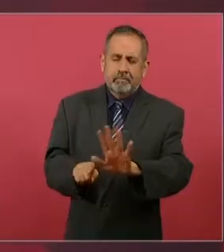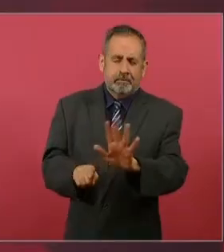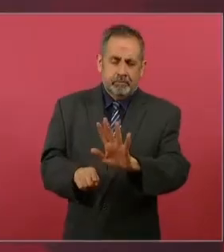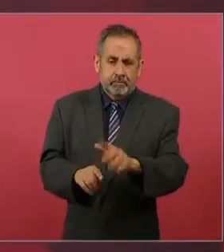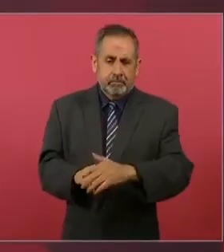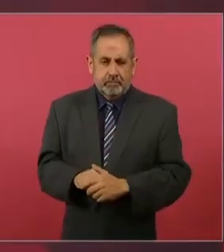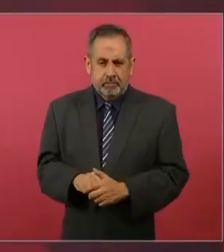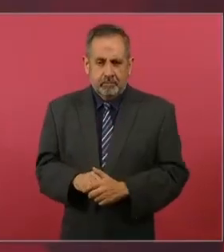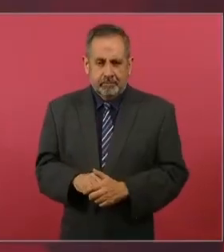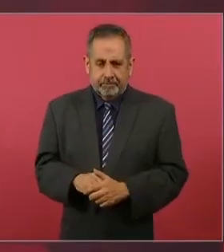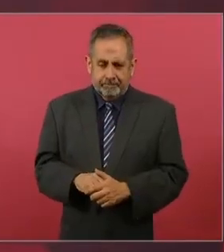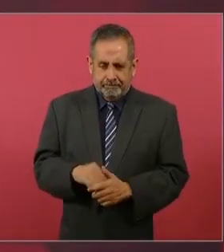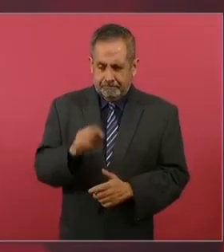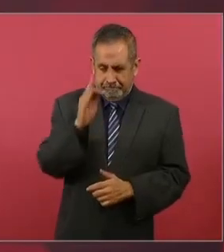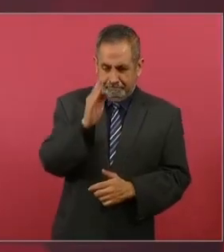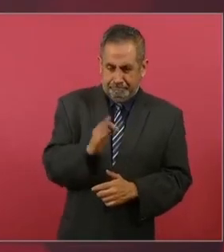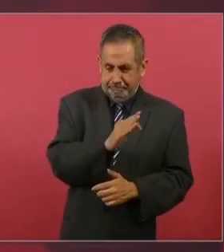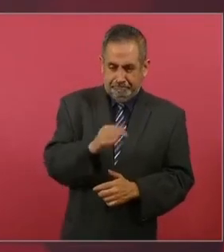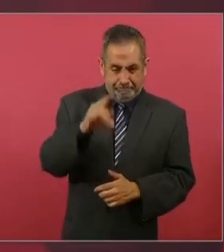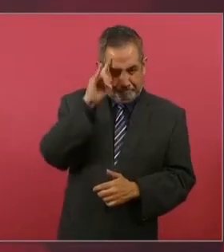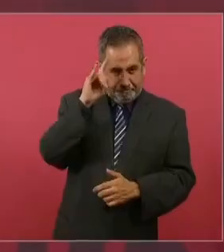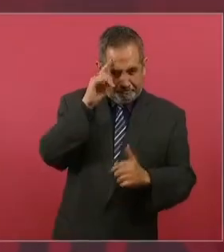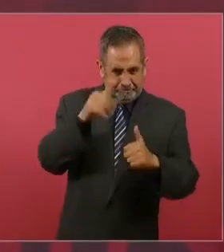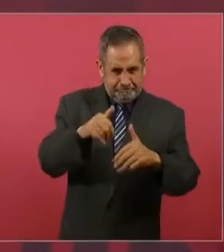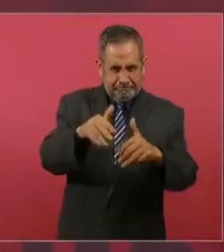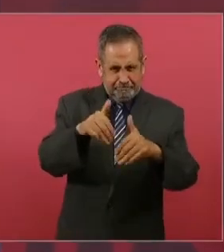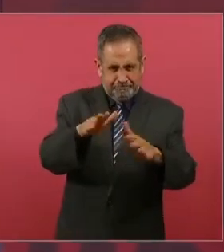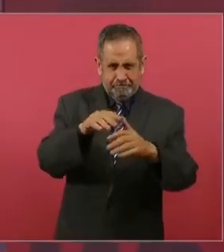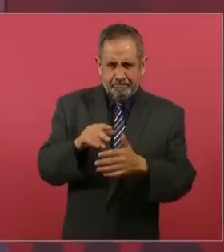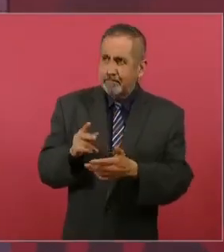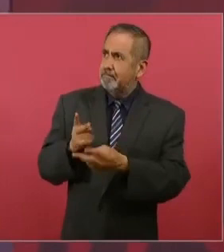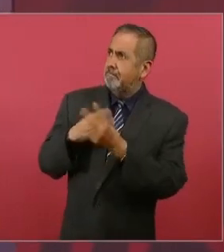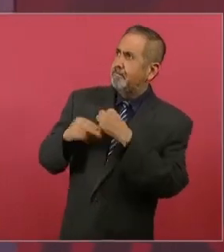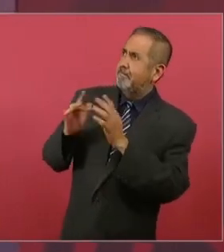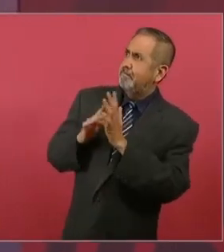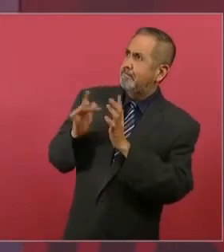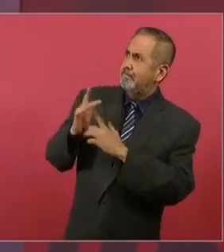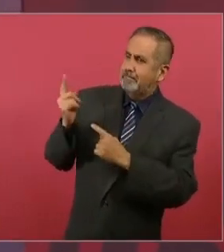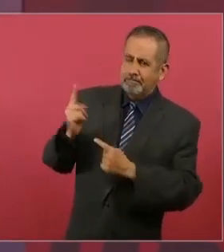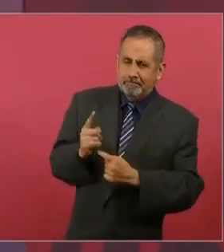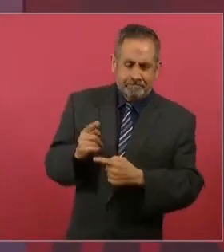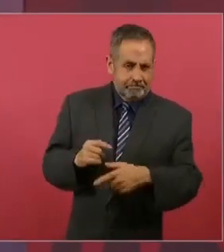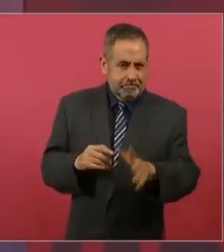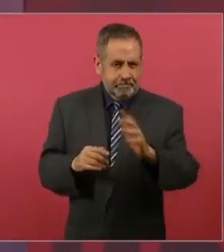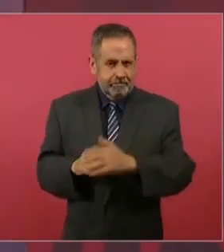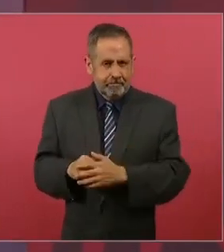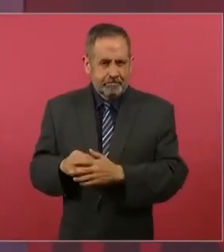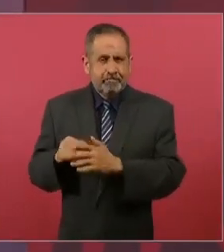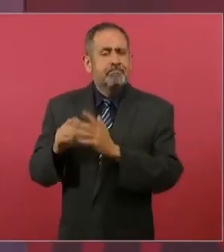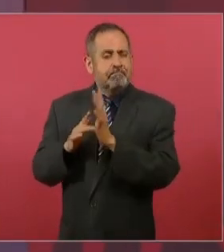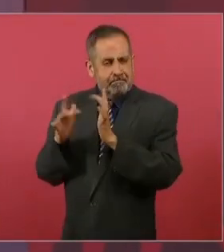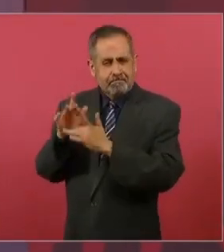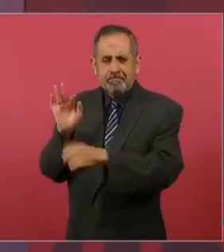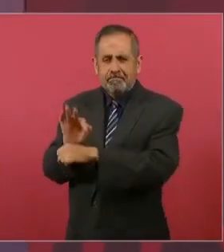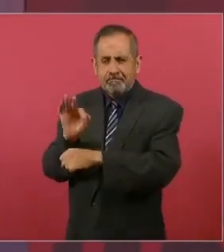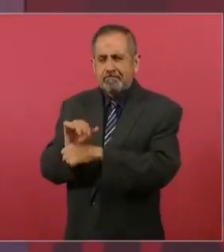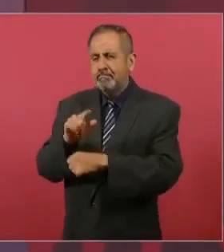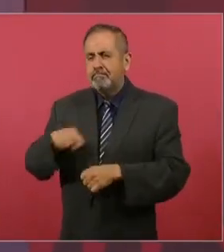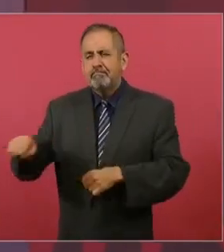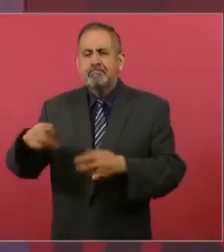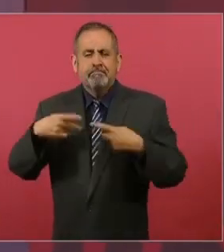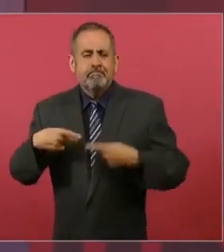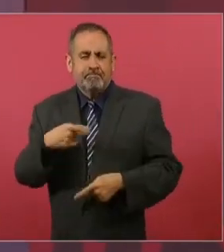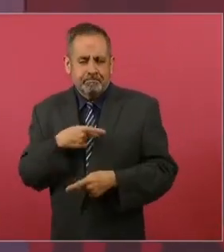Que se vaya el demonio y que venga Jesús. Un último punto sobre que luchaba por los pobres.